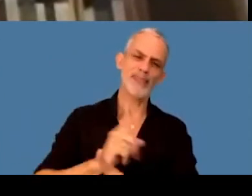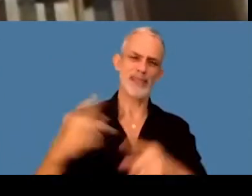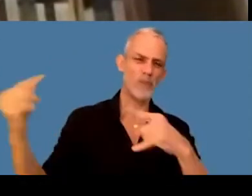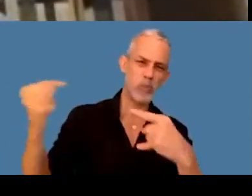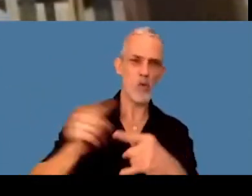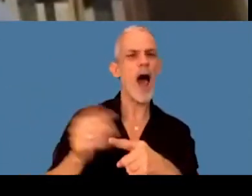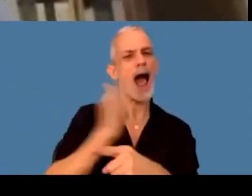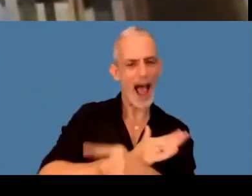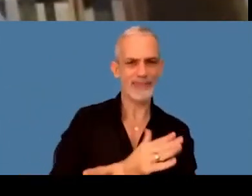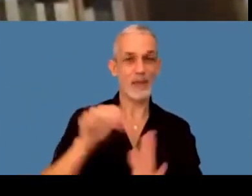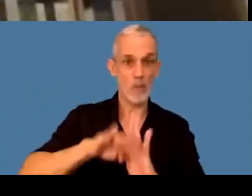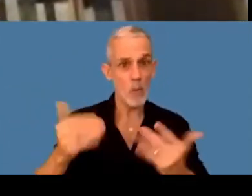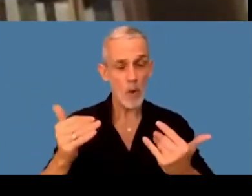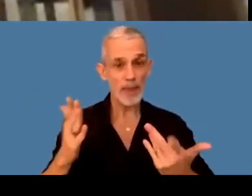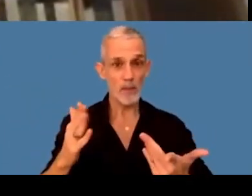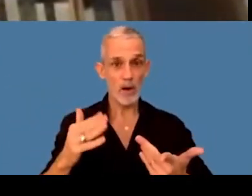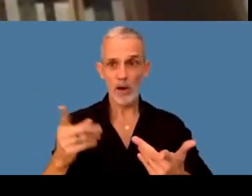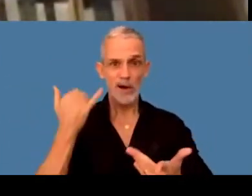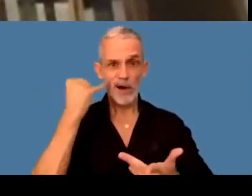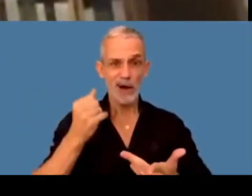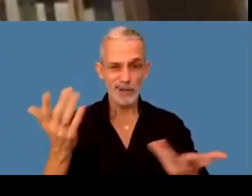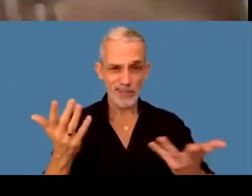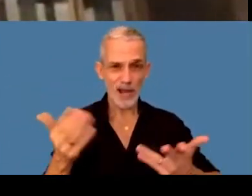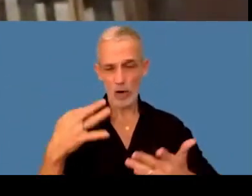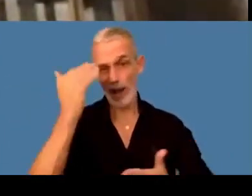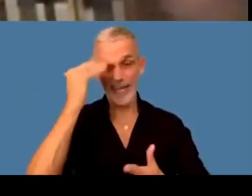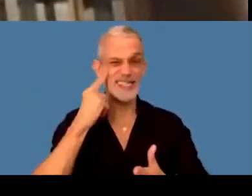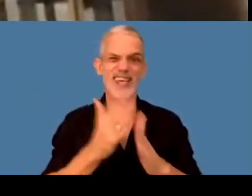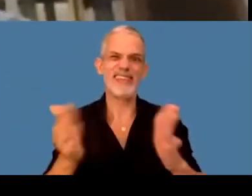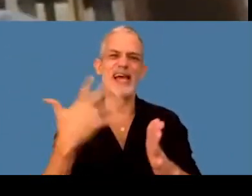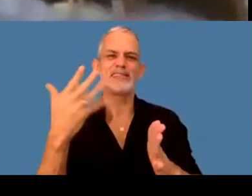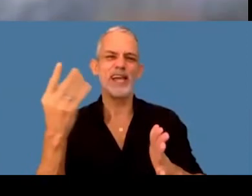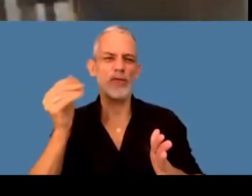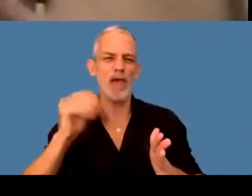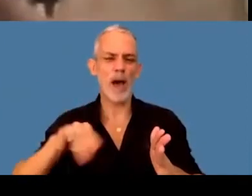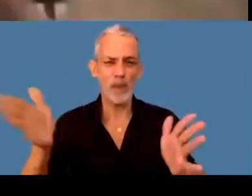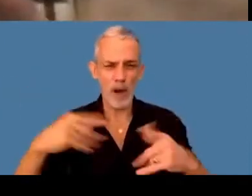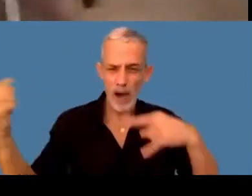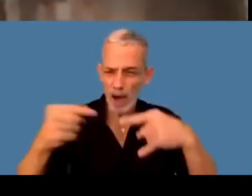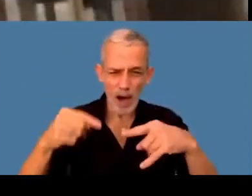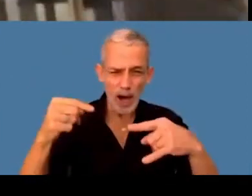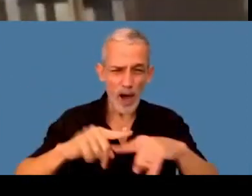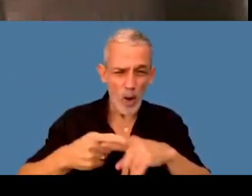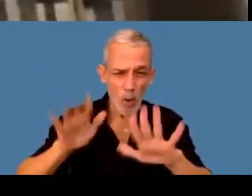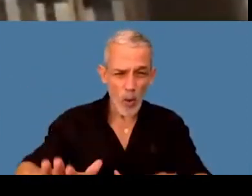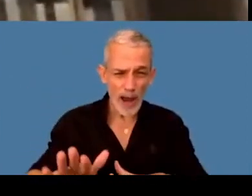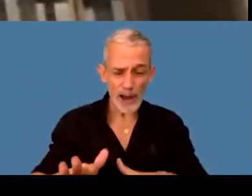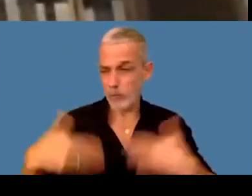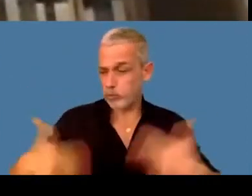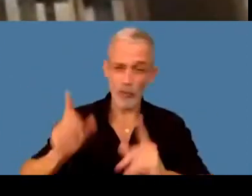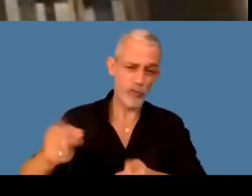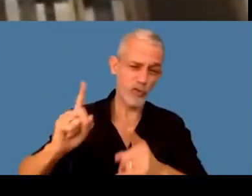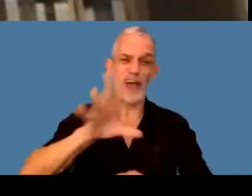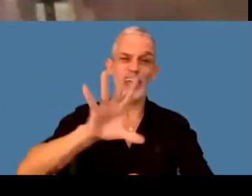conflicto, pero no lo puede hacer indiferente, tiene 15 días más 5, punto. Después, si la huelga dura 500 años, y siempre digo